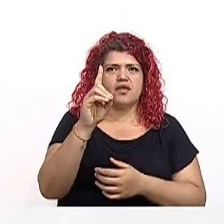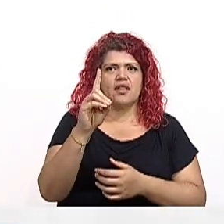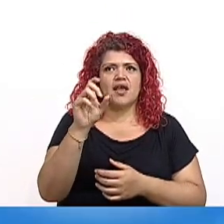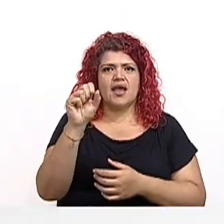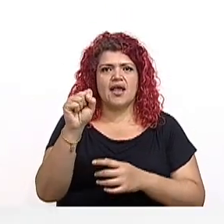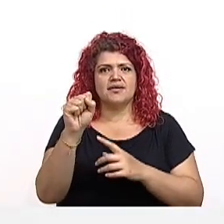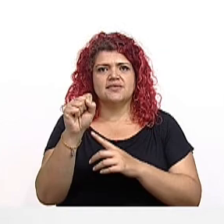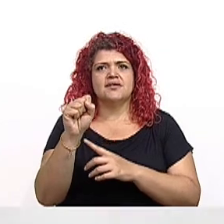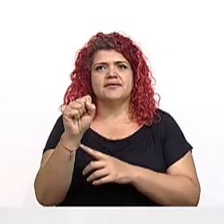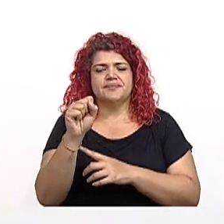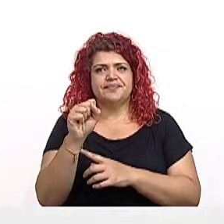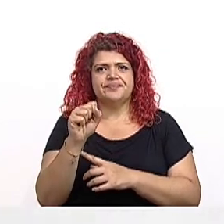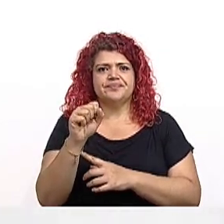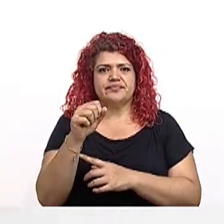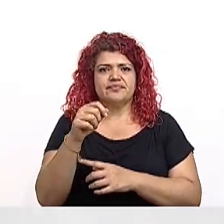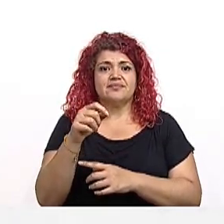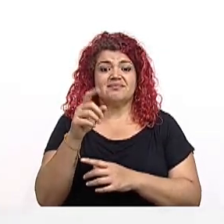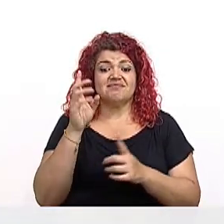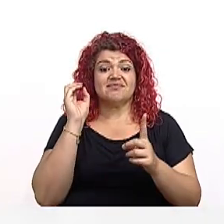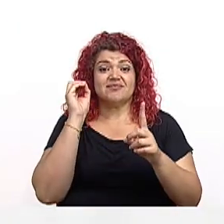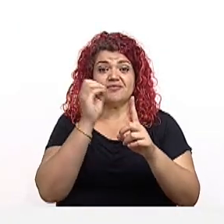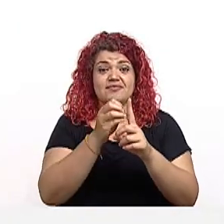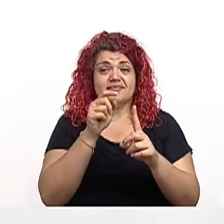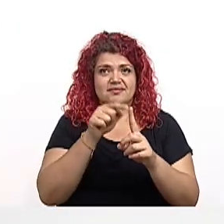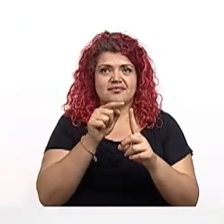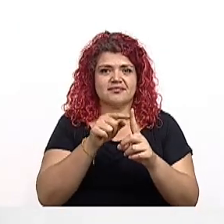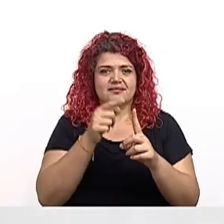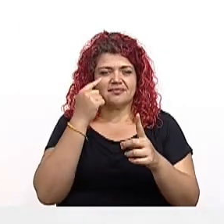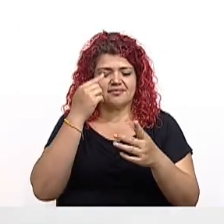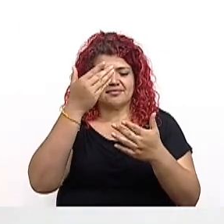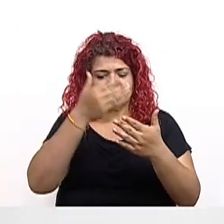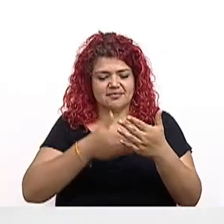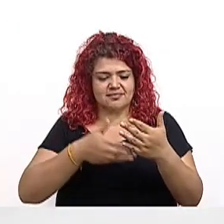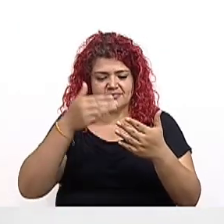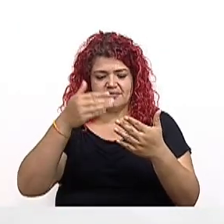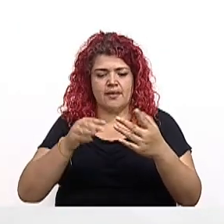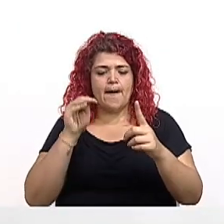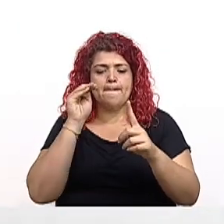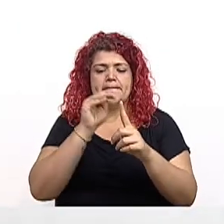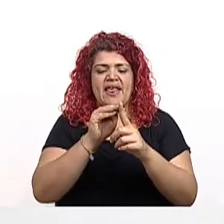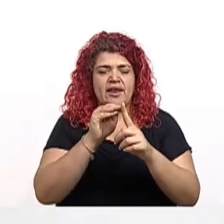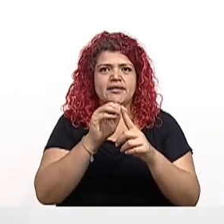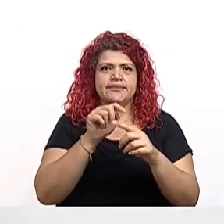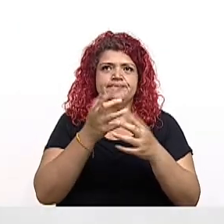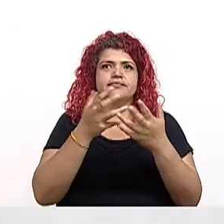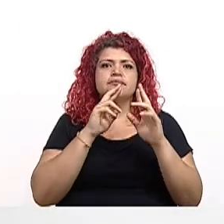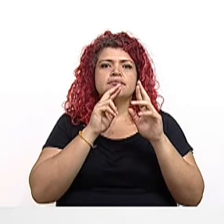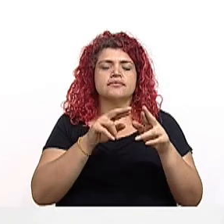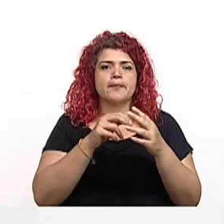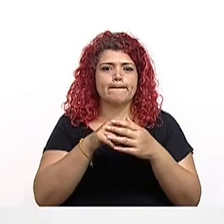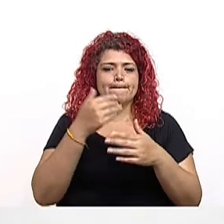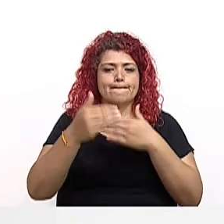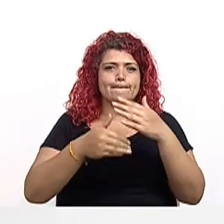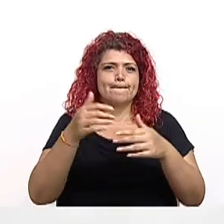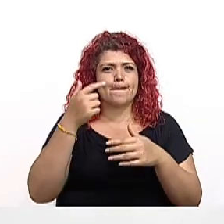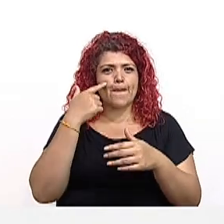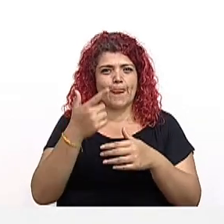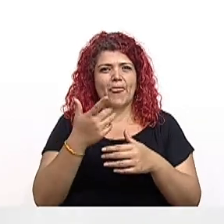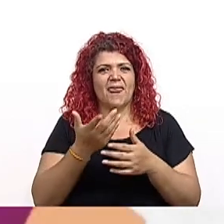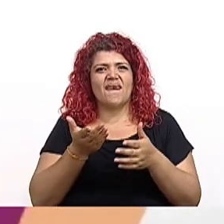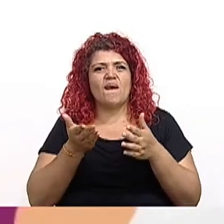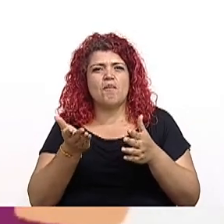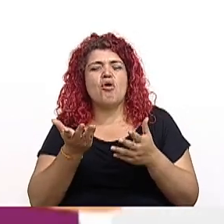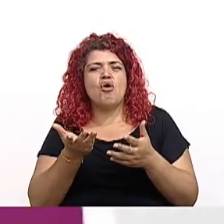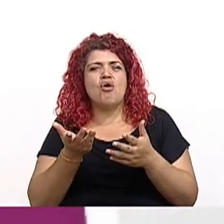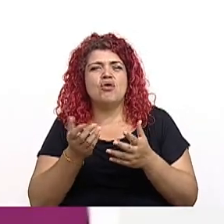Desarrollo Sostenible. Cada uno de estos objetivos se detalla en metas e indicadores, que nos irán mostrando si avanzamos en el camino